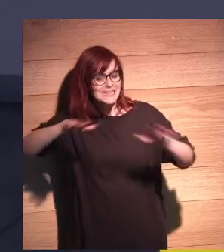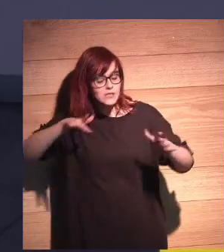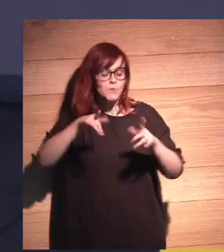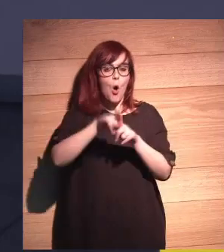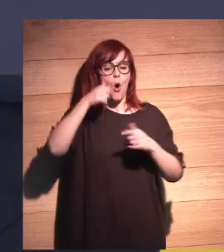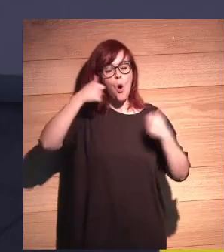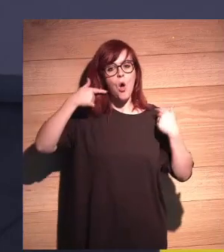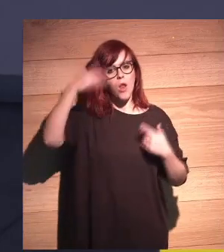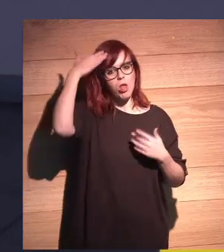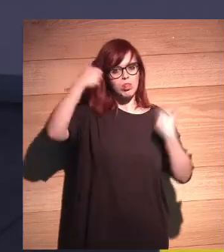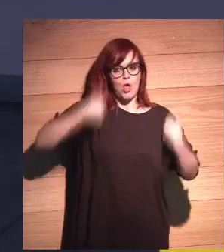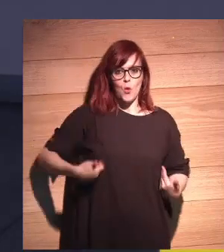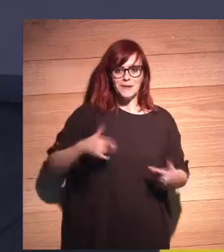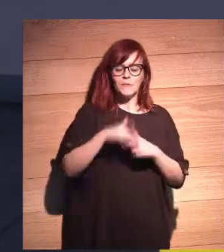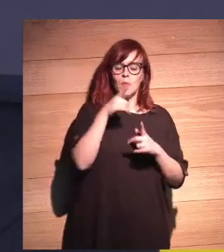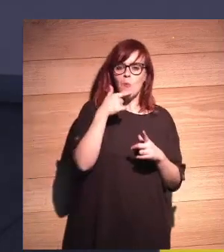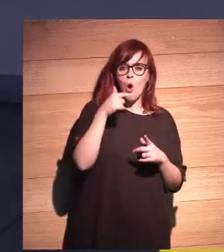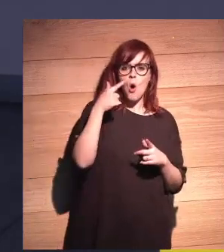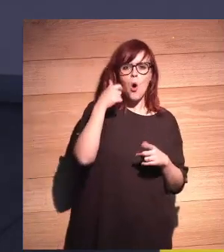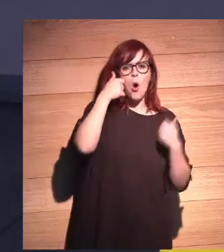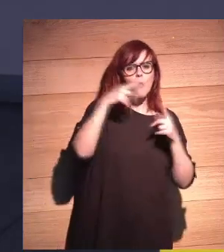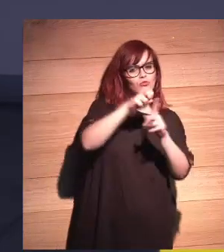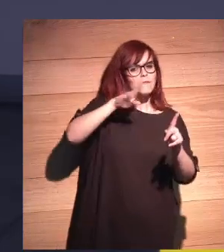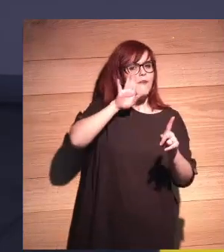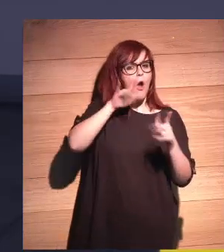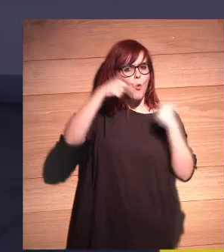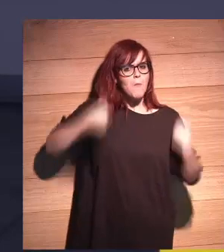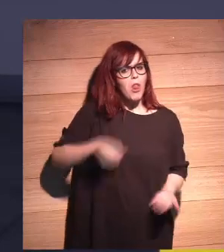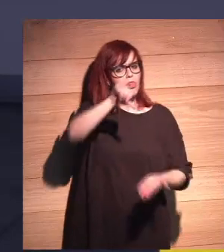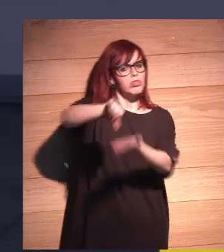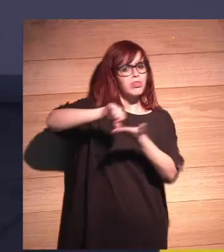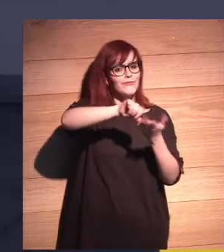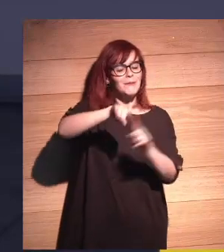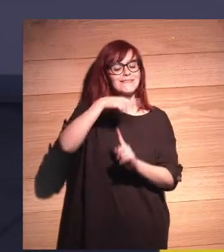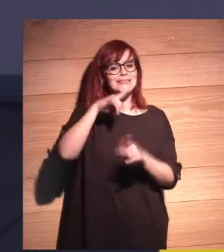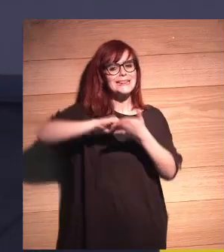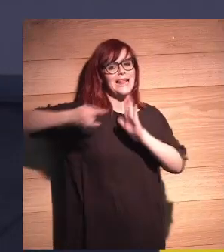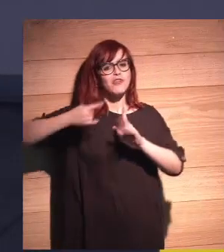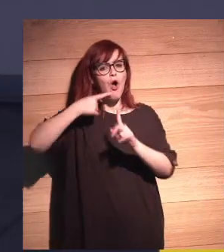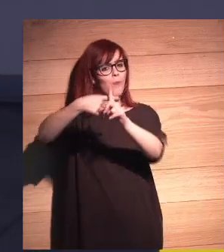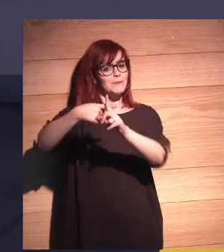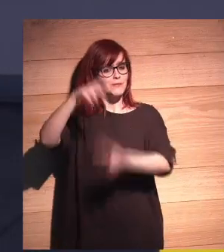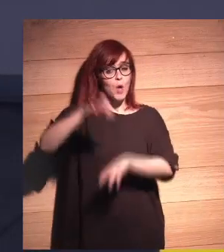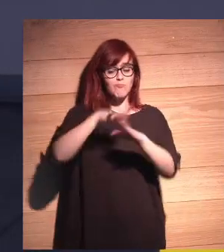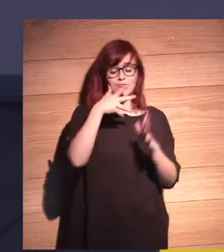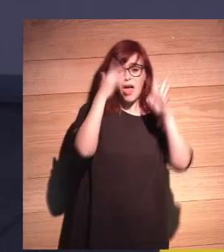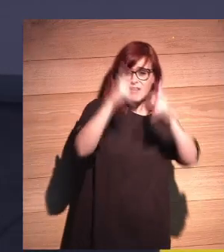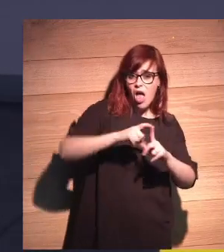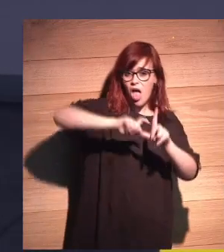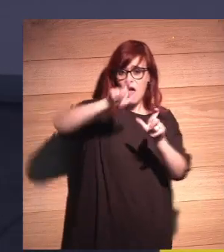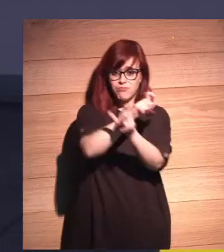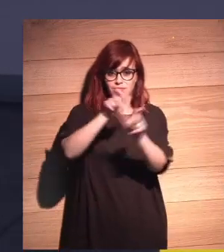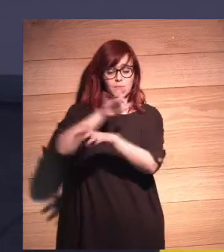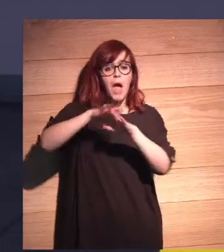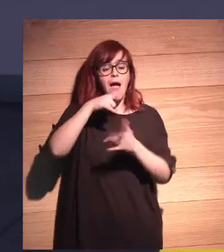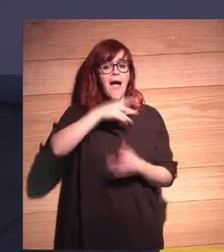humanocéntrica, y también tecnooptimista, ¿por qué no?, en un mundo que cada día tiene más algoritmo, más, aquí en esta